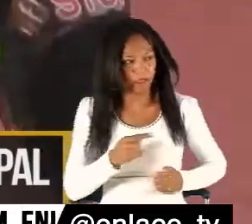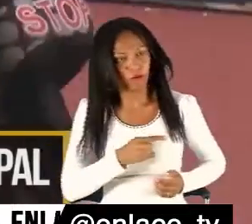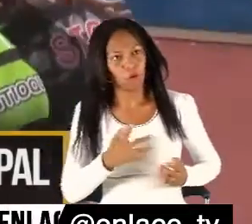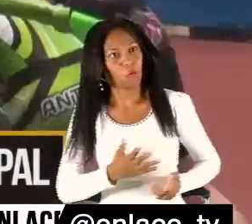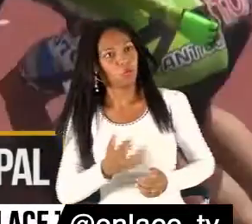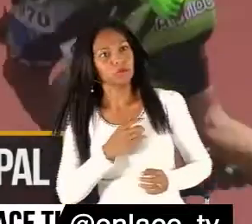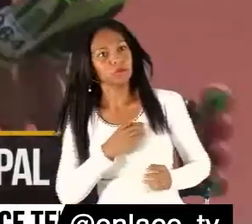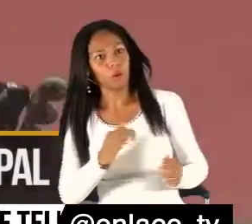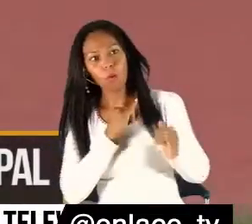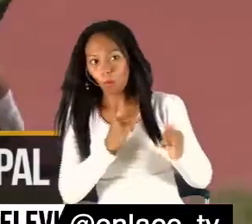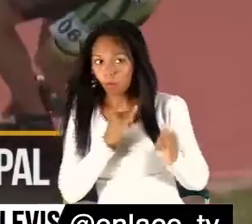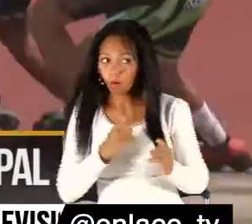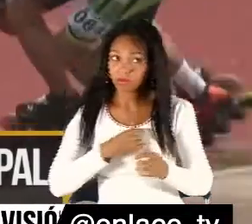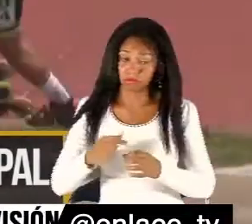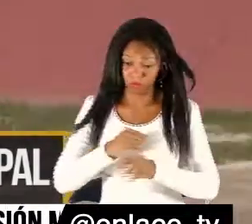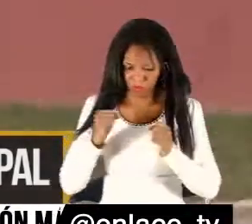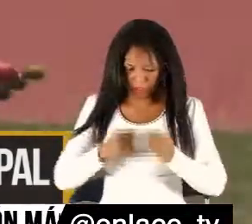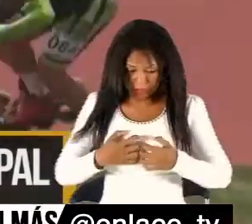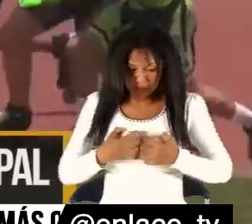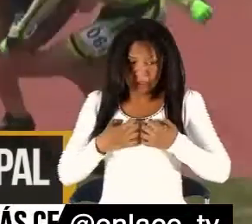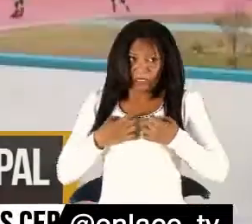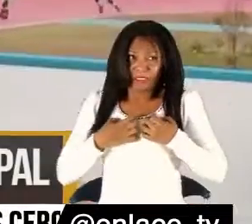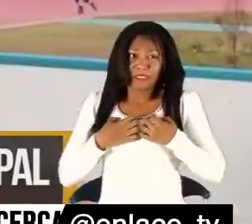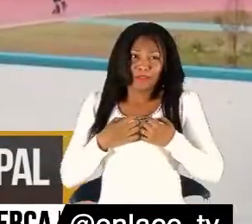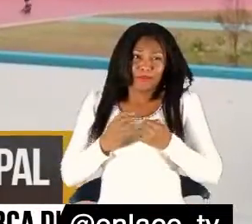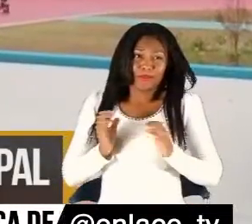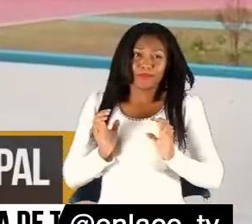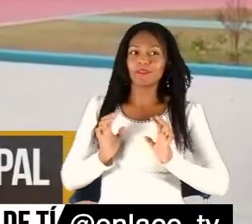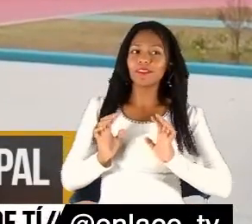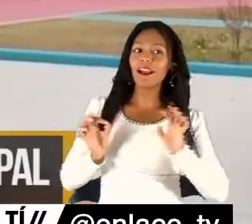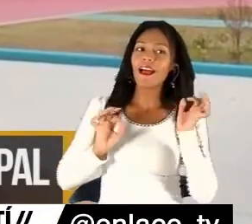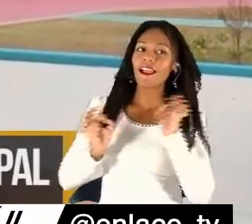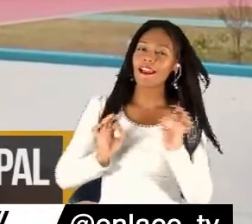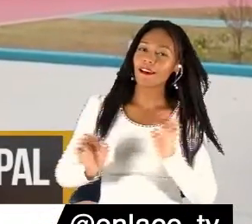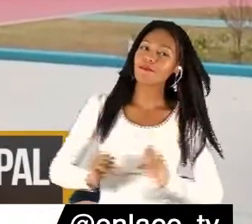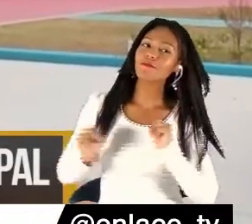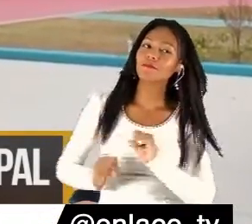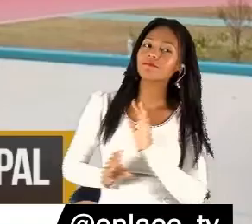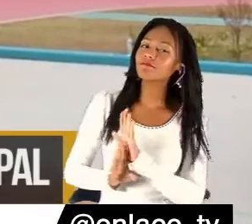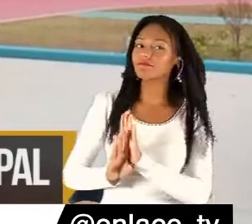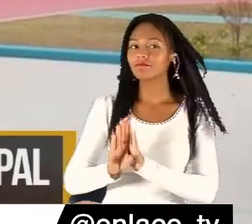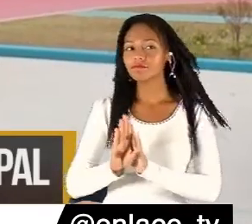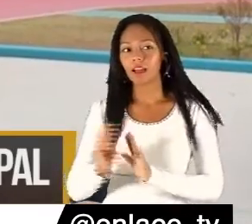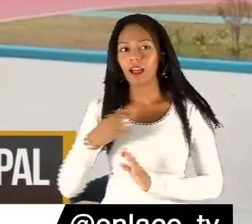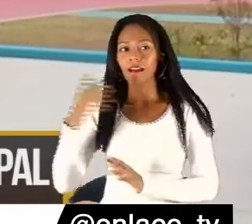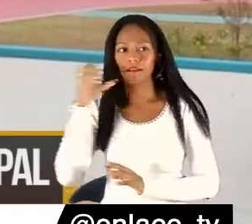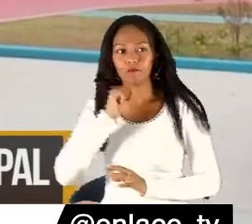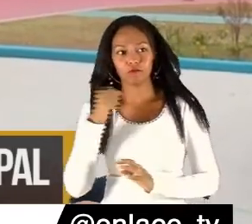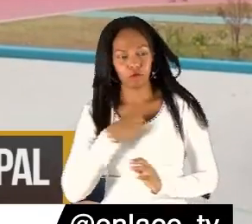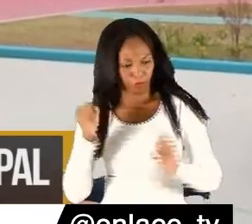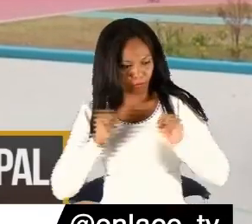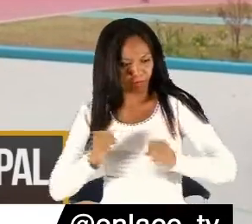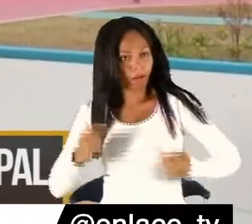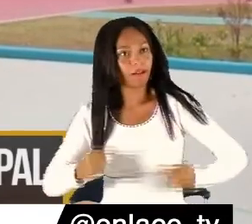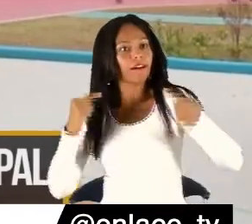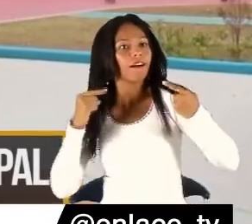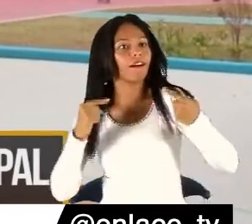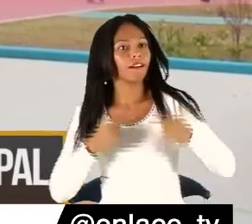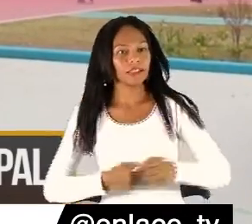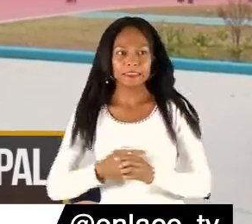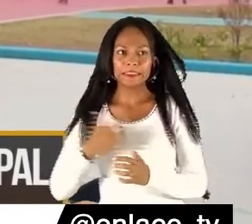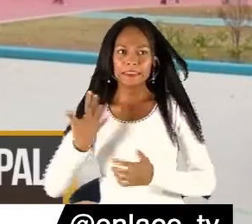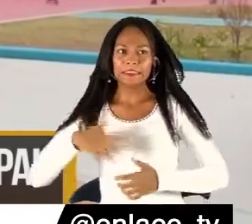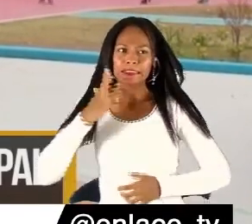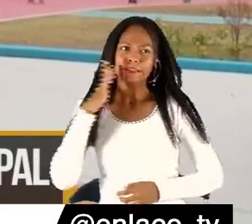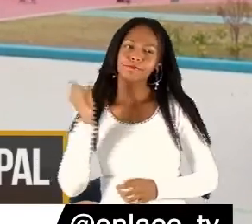patinadores contemporáneos, pierdan el miedo a las competencias y pues empiecen como a darse cuenta a su nivel competitivo, que deben